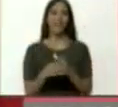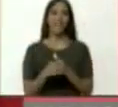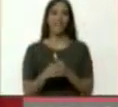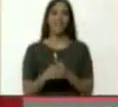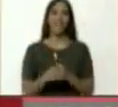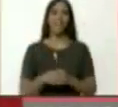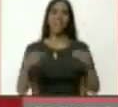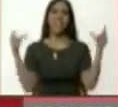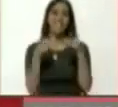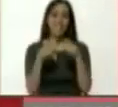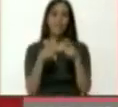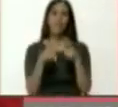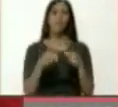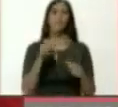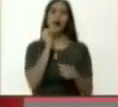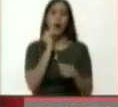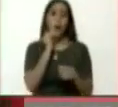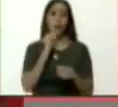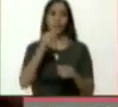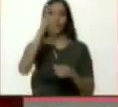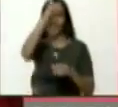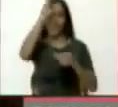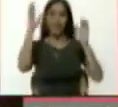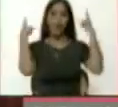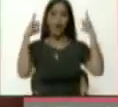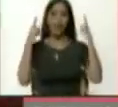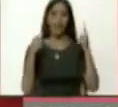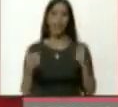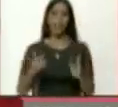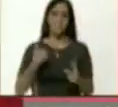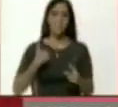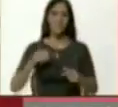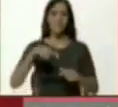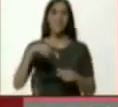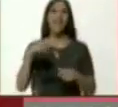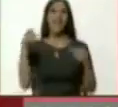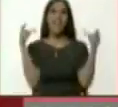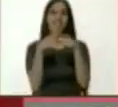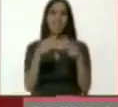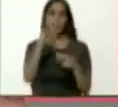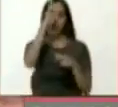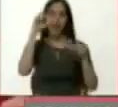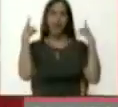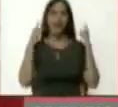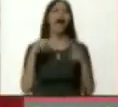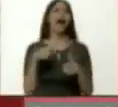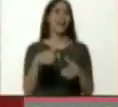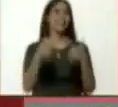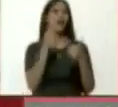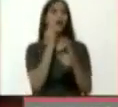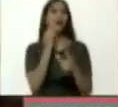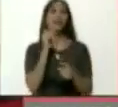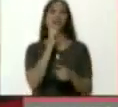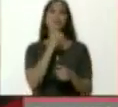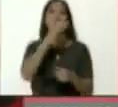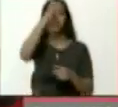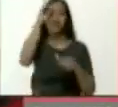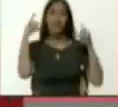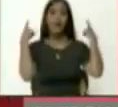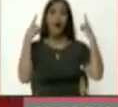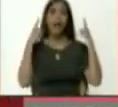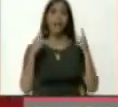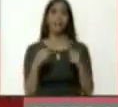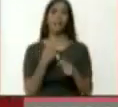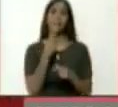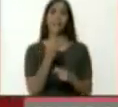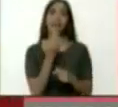juventud es Tiburones de La Guaira. Se va a poner aburrida la cosa. Más es mi equipo, Tiburones de La Guaira. Mira, el equipo tiene más juventud. Está bien. Mira, se llama Tiburones de La Guaira y le voy a decir